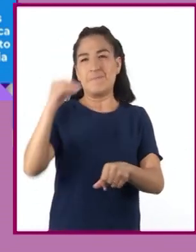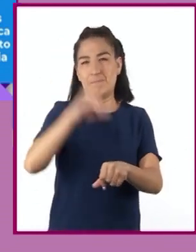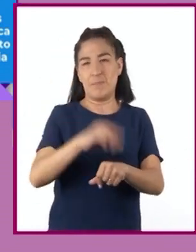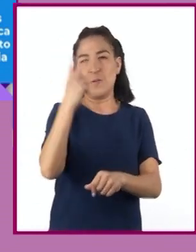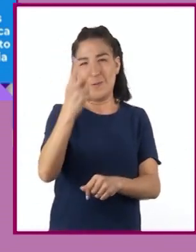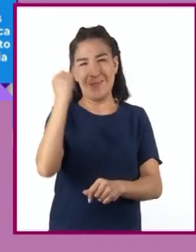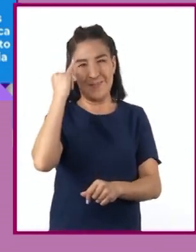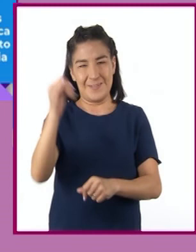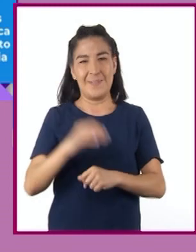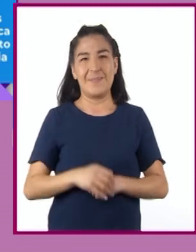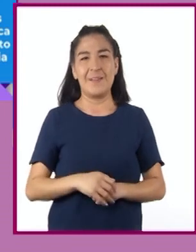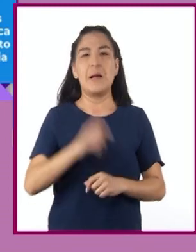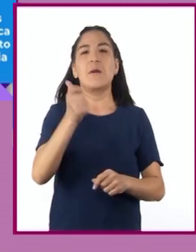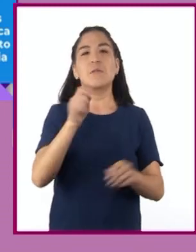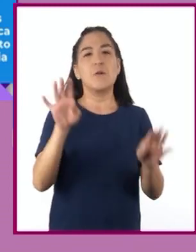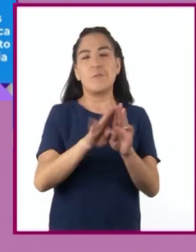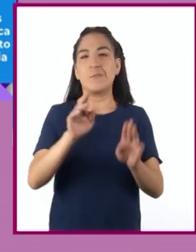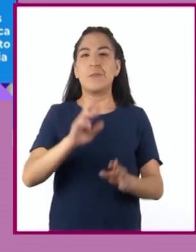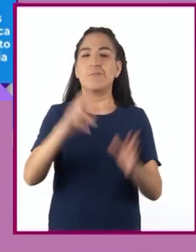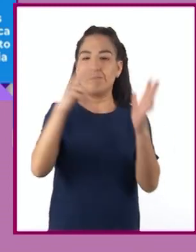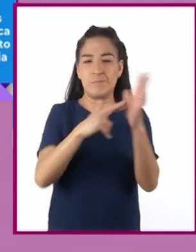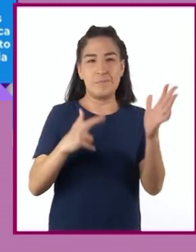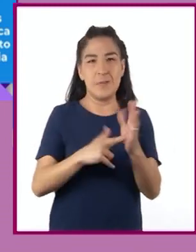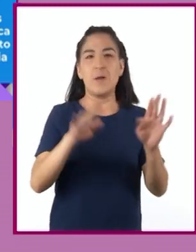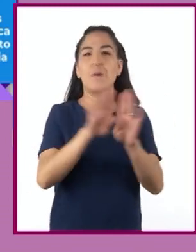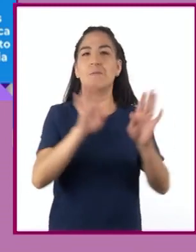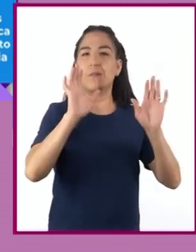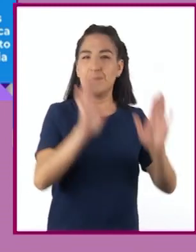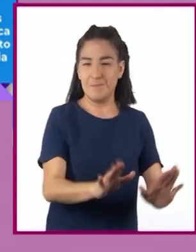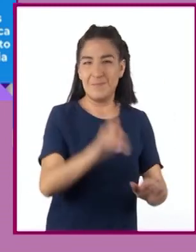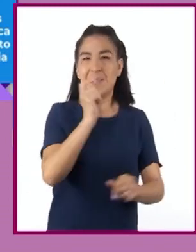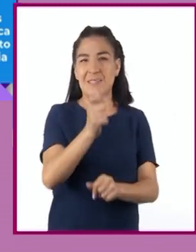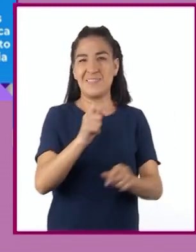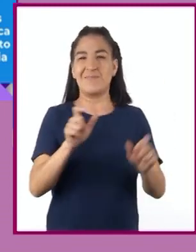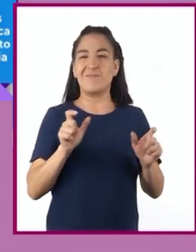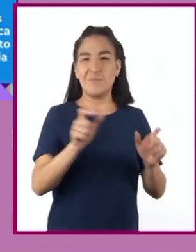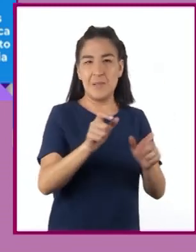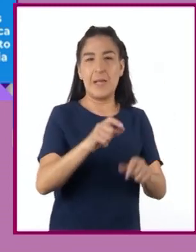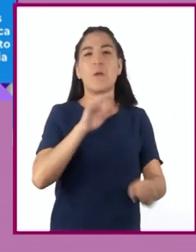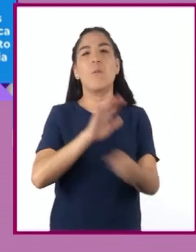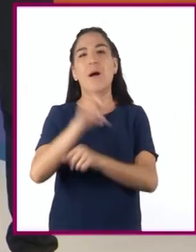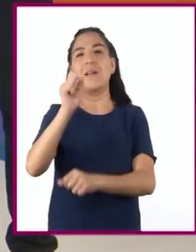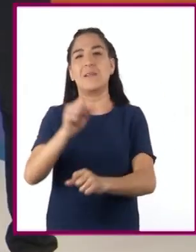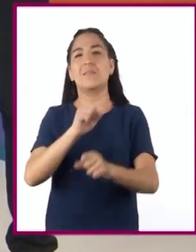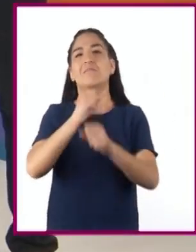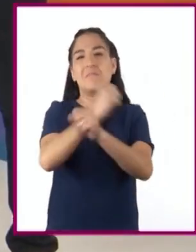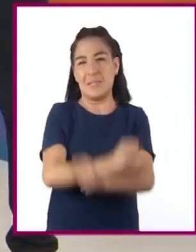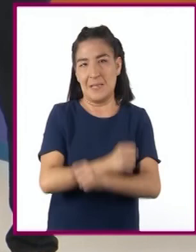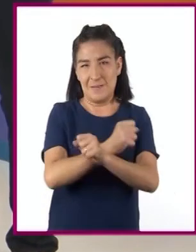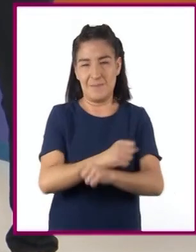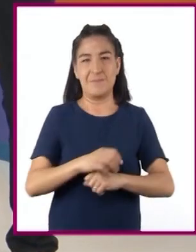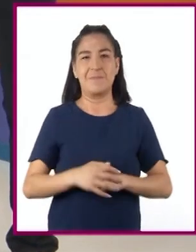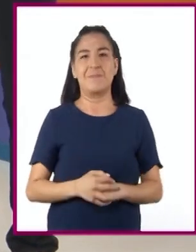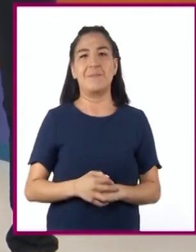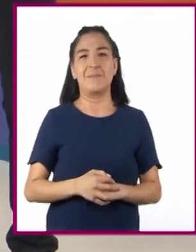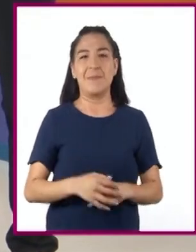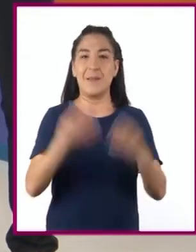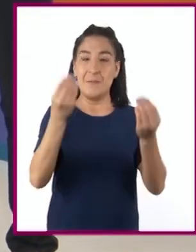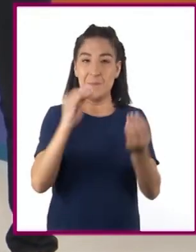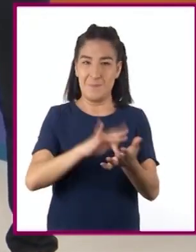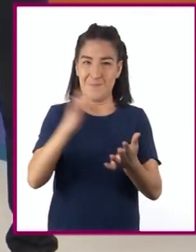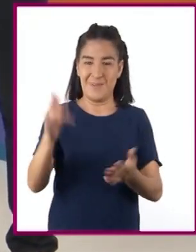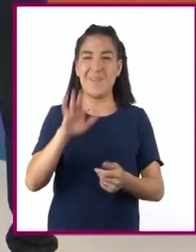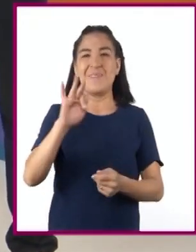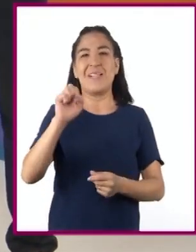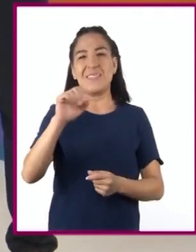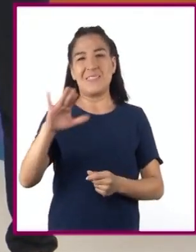más, la de la no restricción y la definición de la esclavitud, el antivalor de la libertad. Muchas gracias,